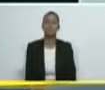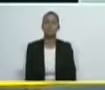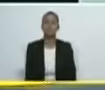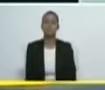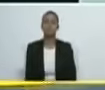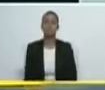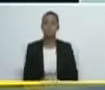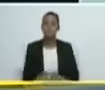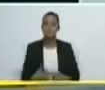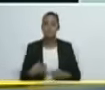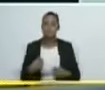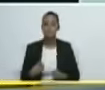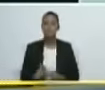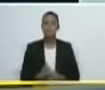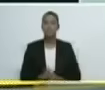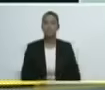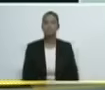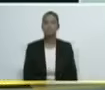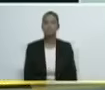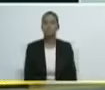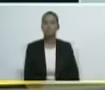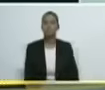pudiéramos decir,